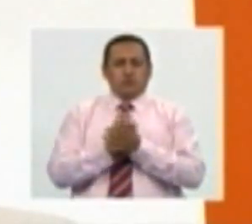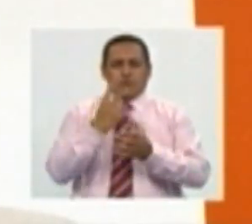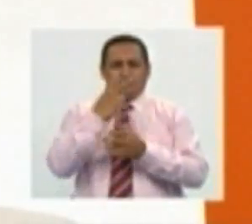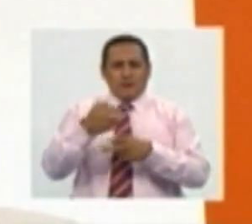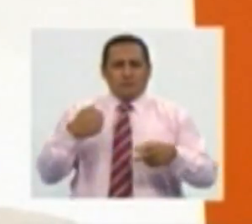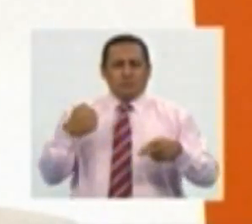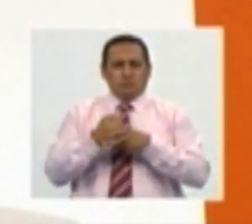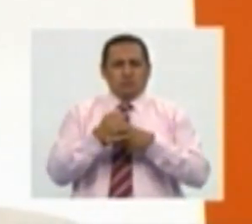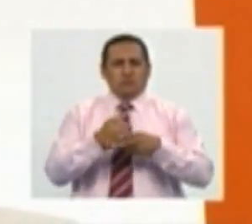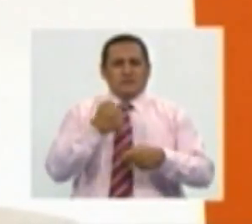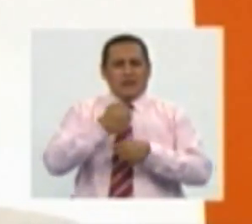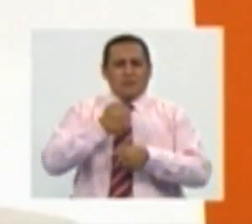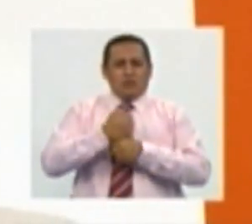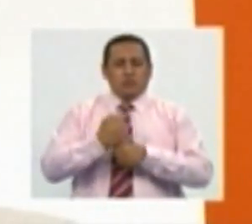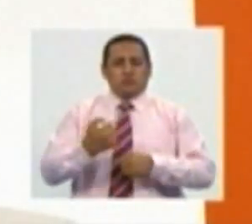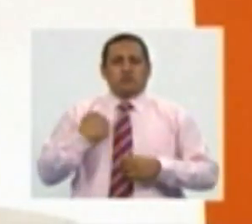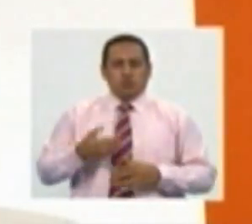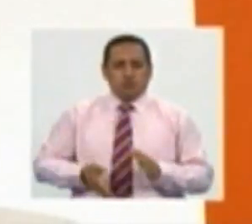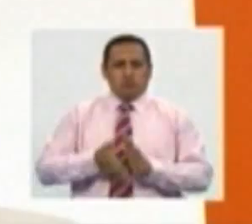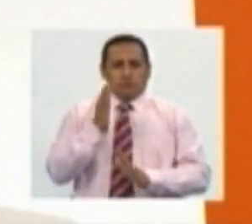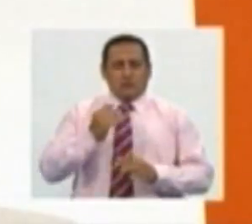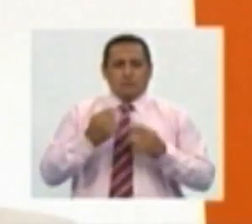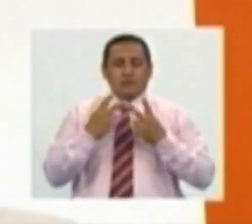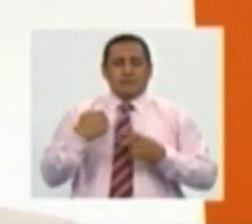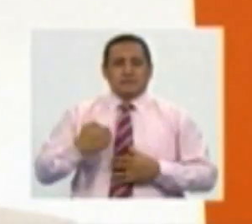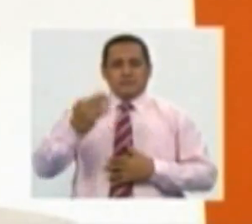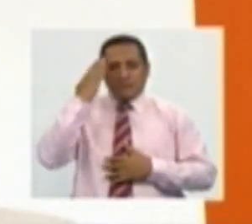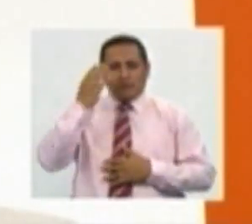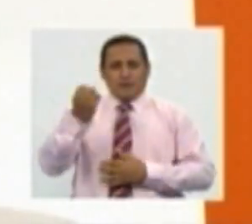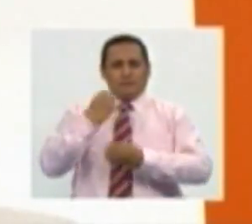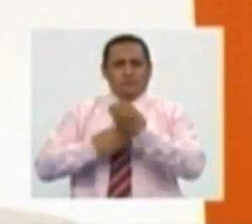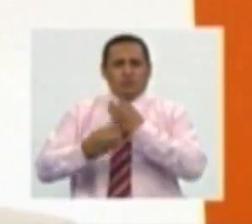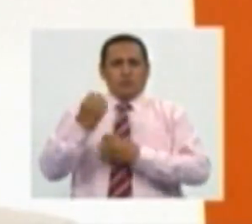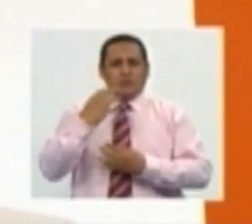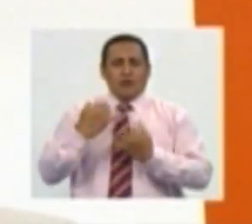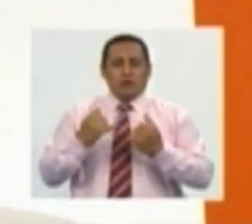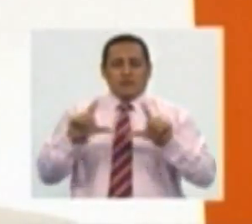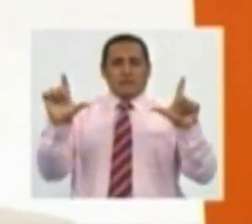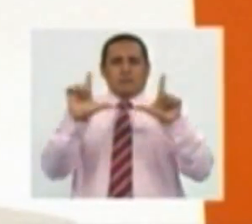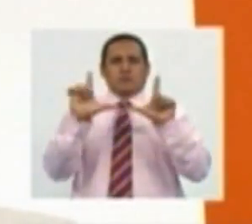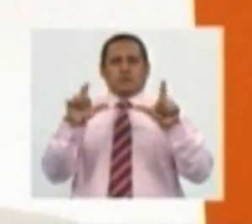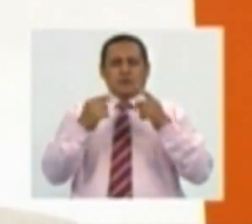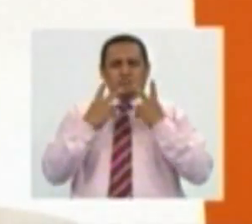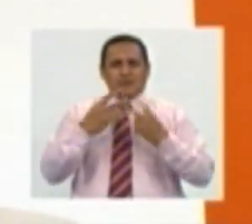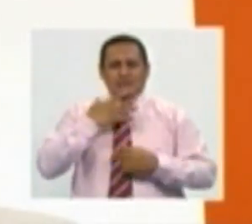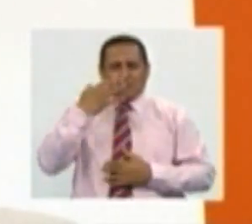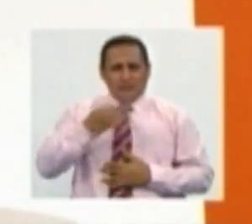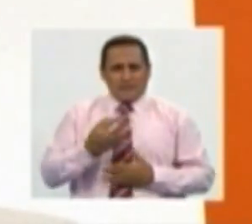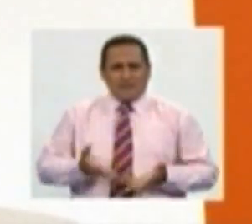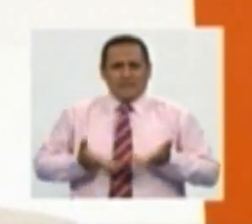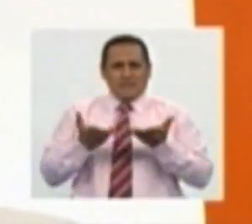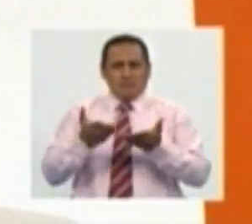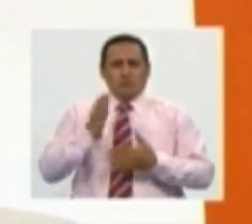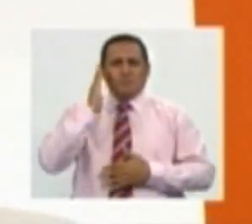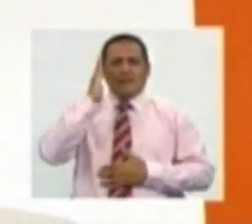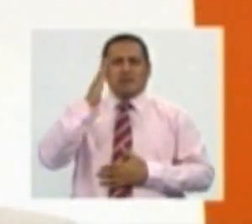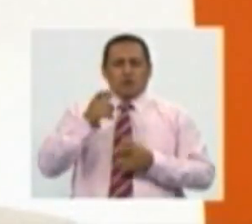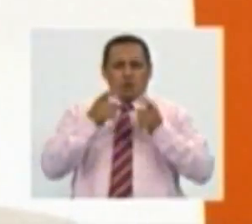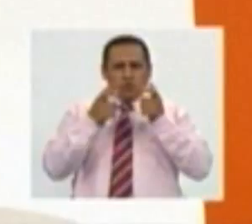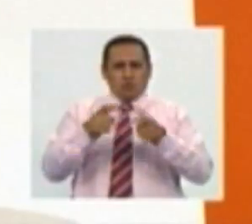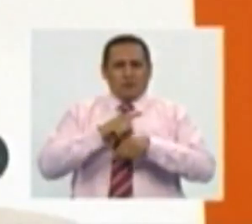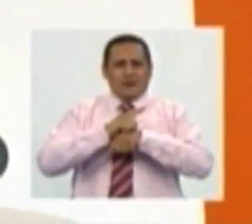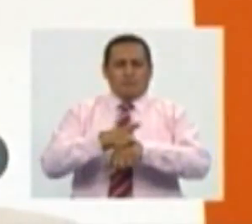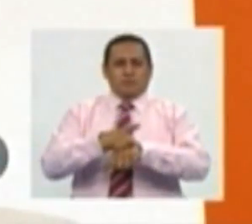un accidente de trabajo en donde nosotros nos enteramos por las noticias en la televisión y evidentemente generamos una orden de